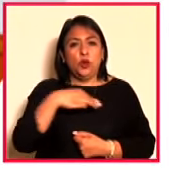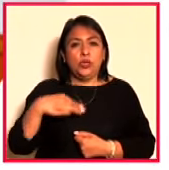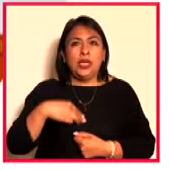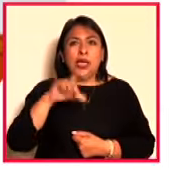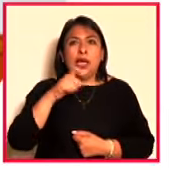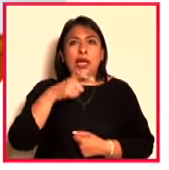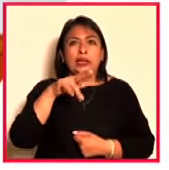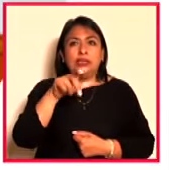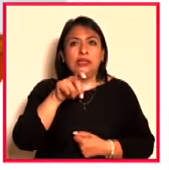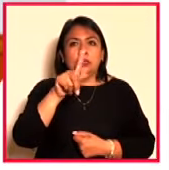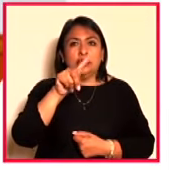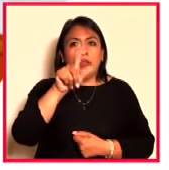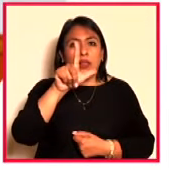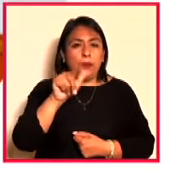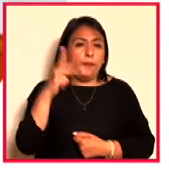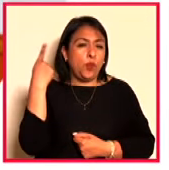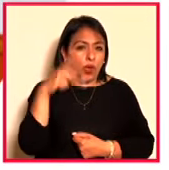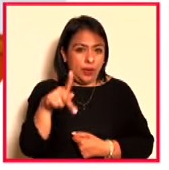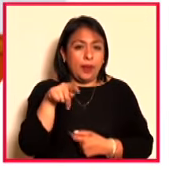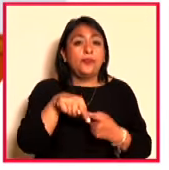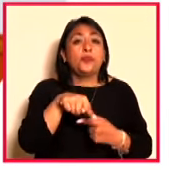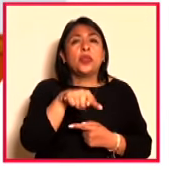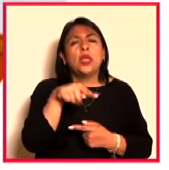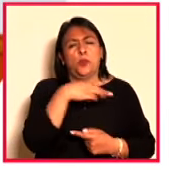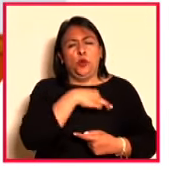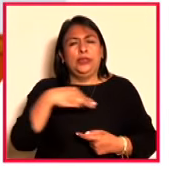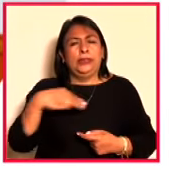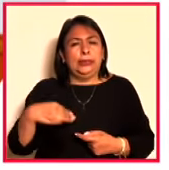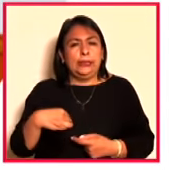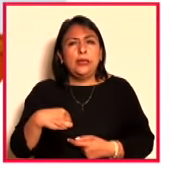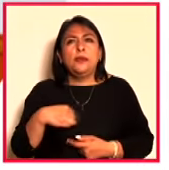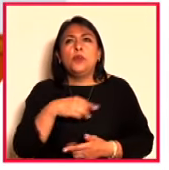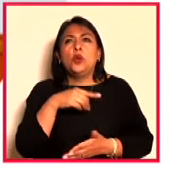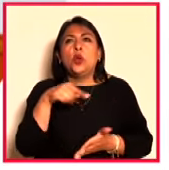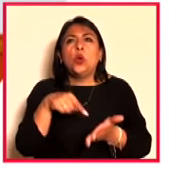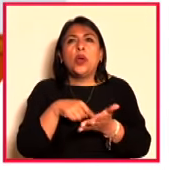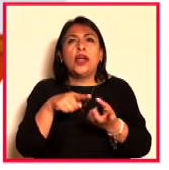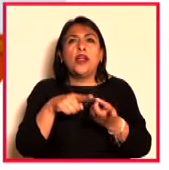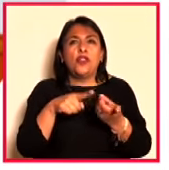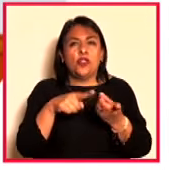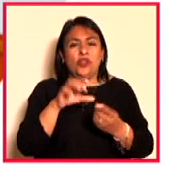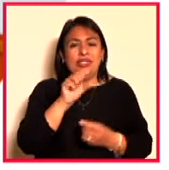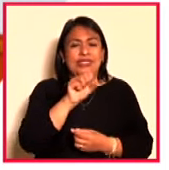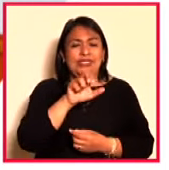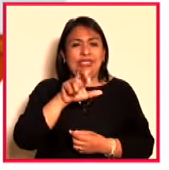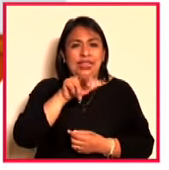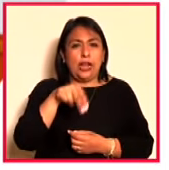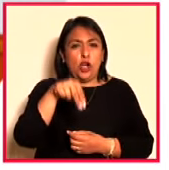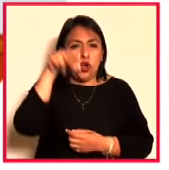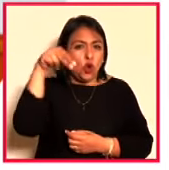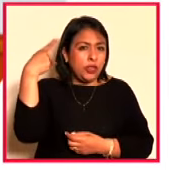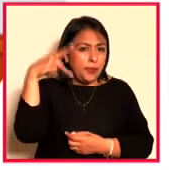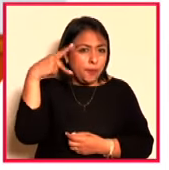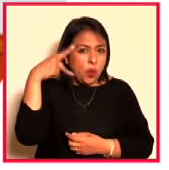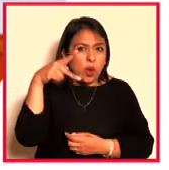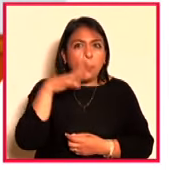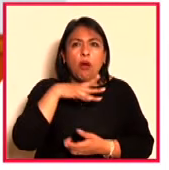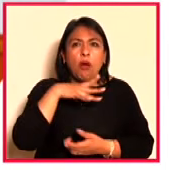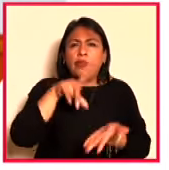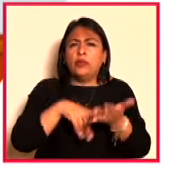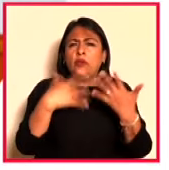Puebla. Aquixtla, Puebla es un municipio que está enclavado en la Sierra Norte de Puebla y es un lugar lleno de magia.